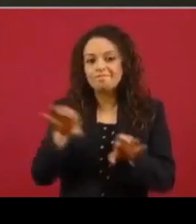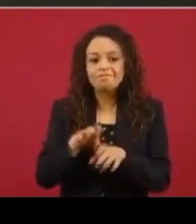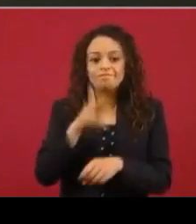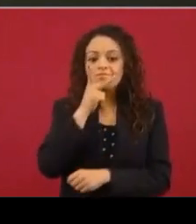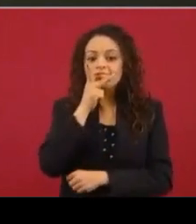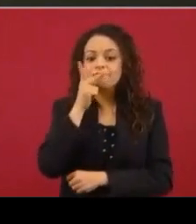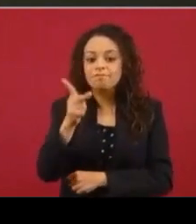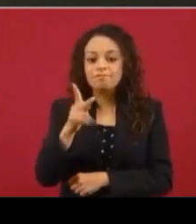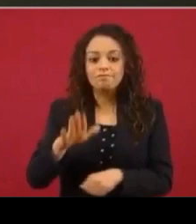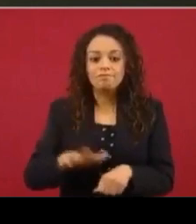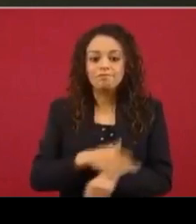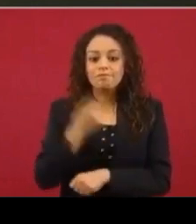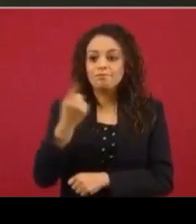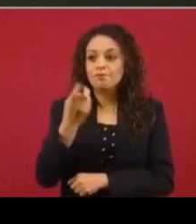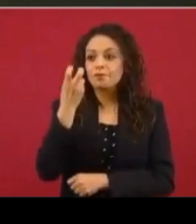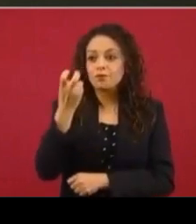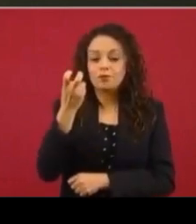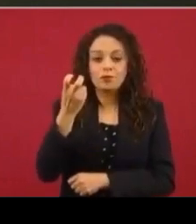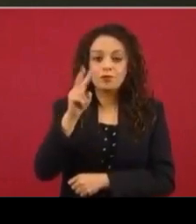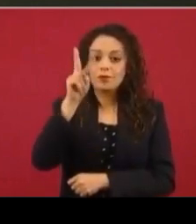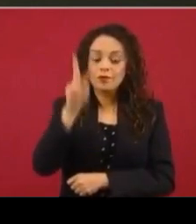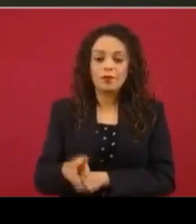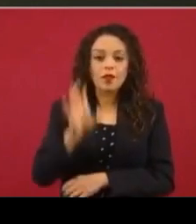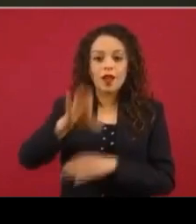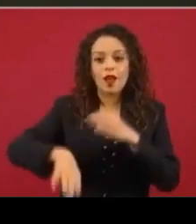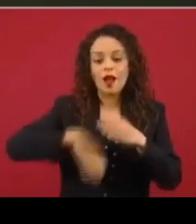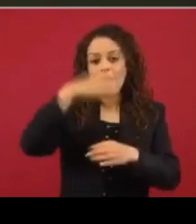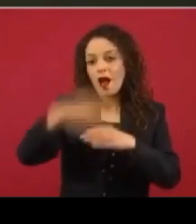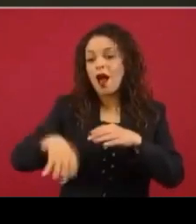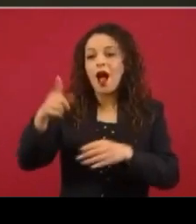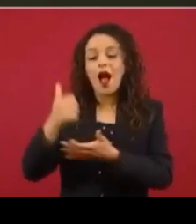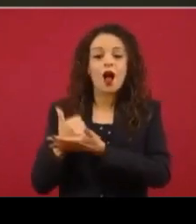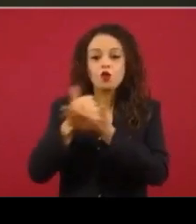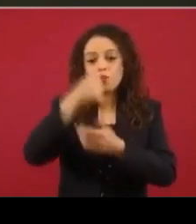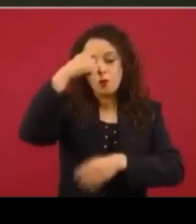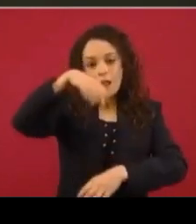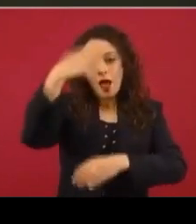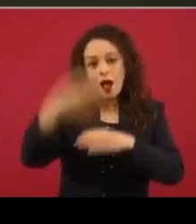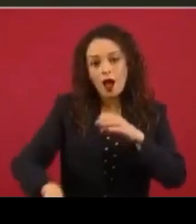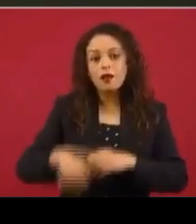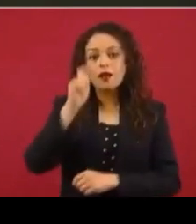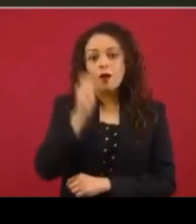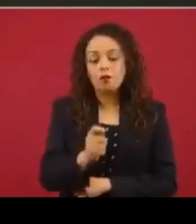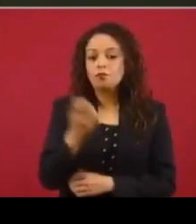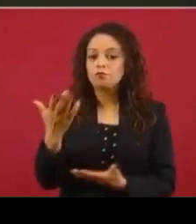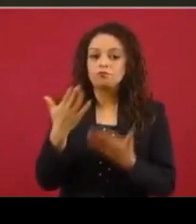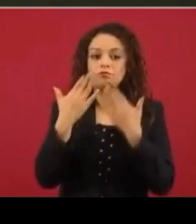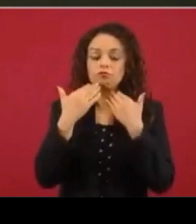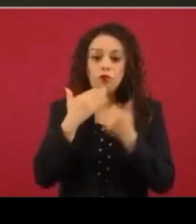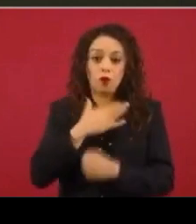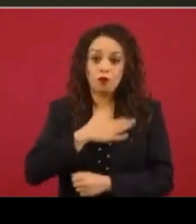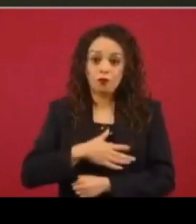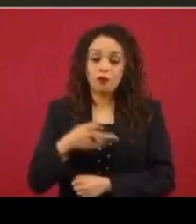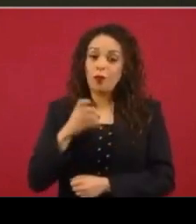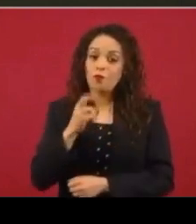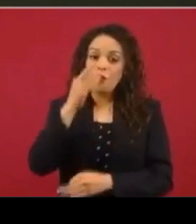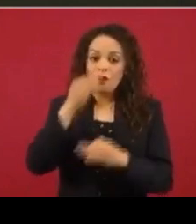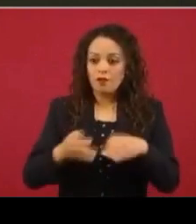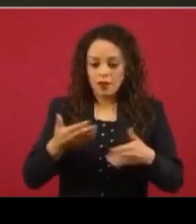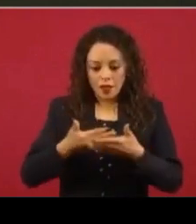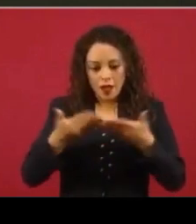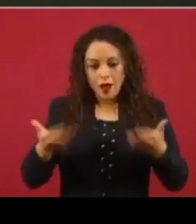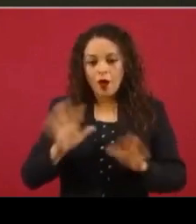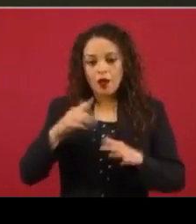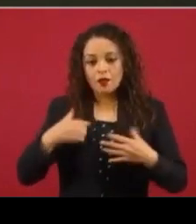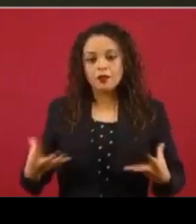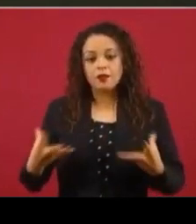porque usted terminó con esta aberración jurídica, como le llamaron, y por fin puedo estar con mi hijo. Es todo lo que les quería